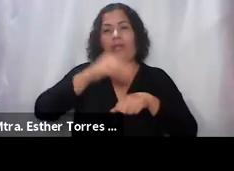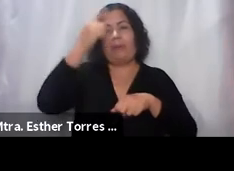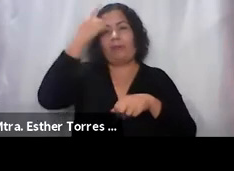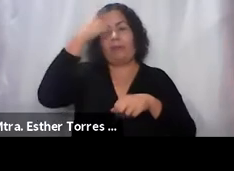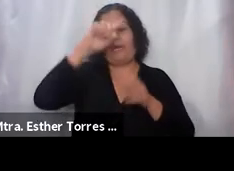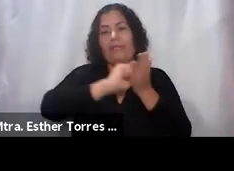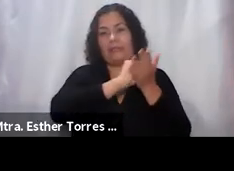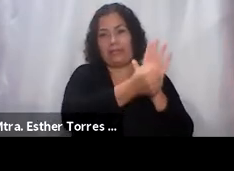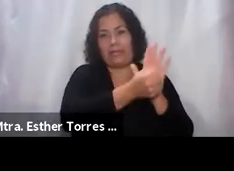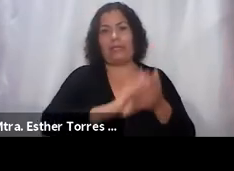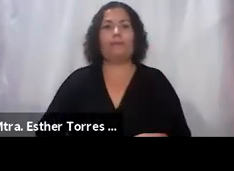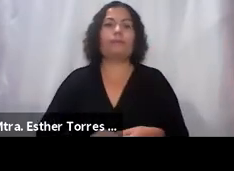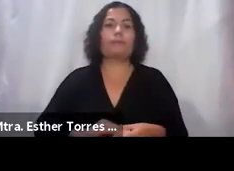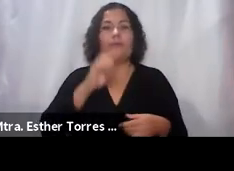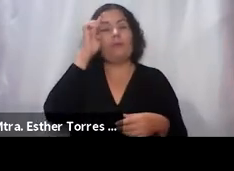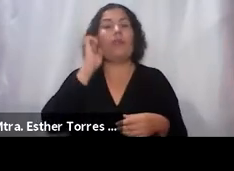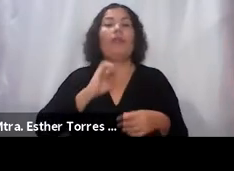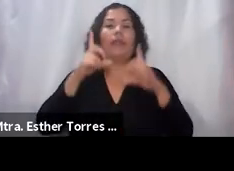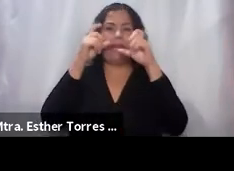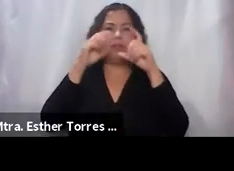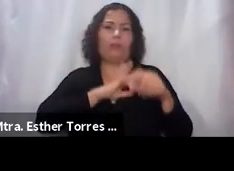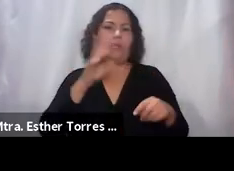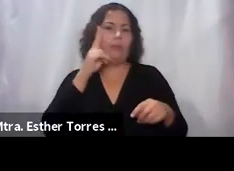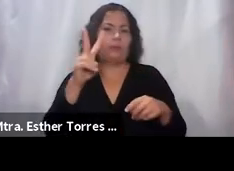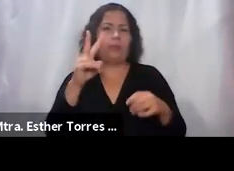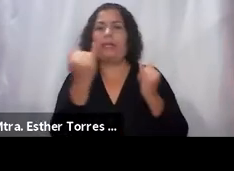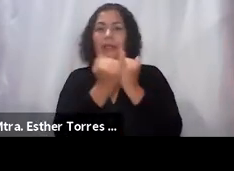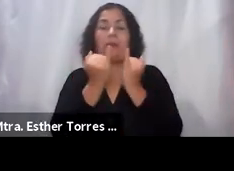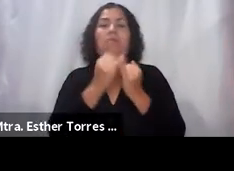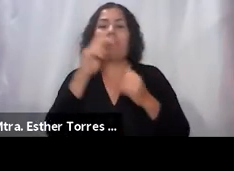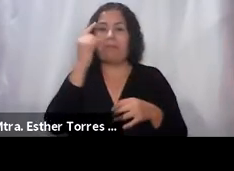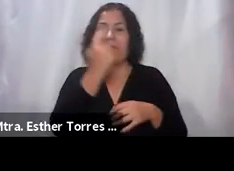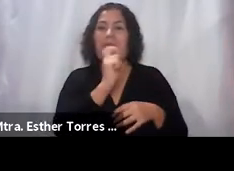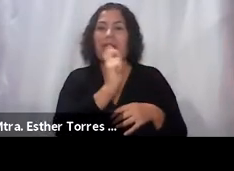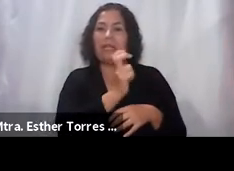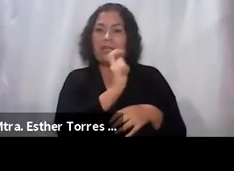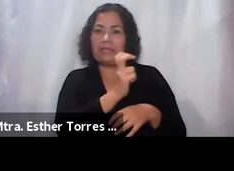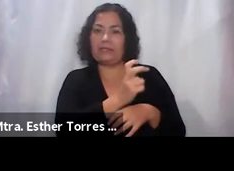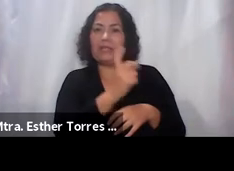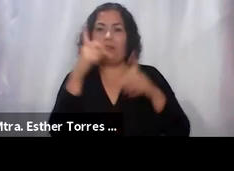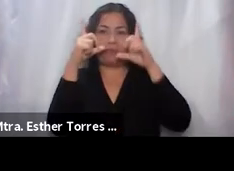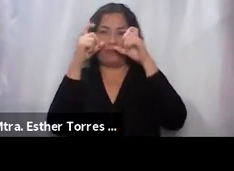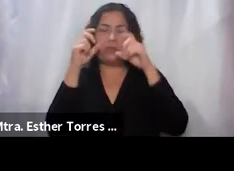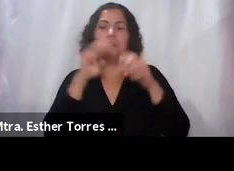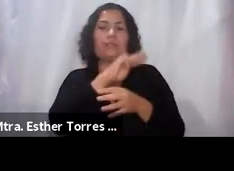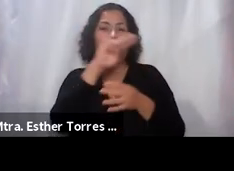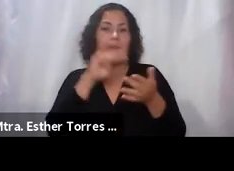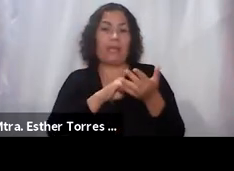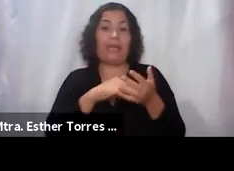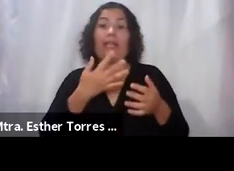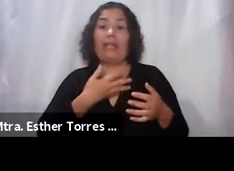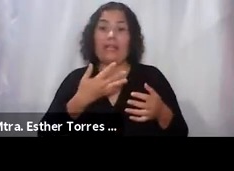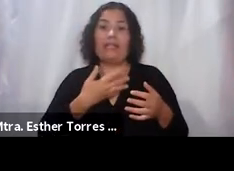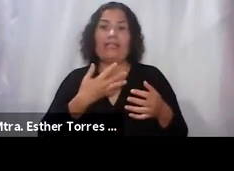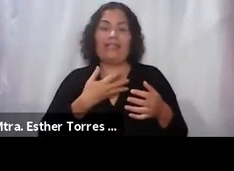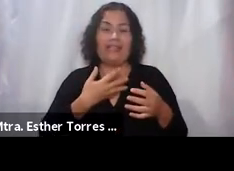ver que tenemos, y esto es también en Mérida, esta imagen, tenemos la ciclovía, sin embargo tenemos